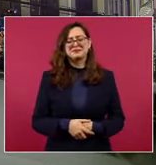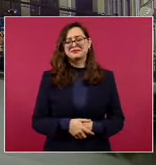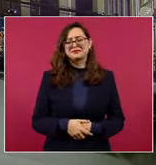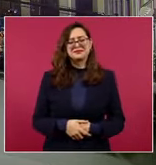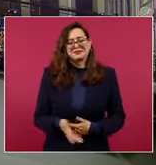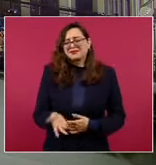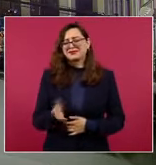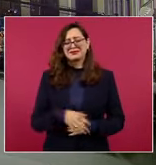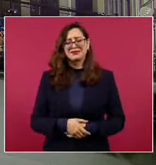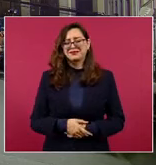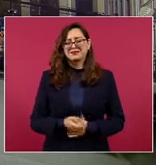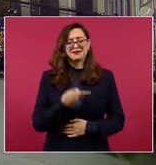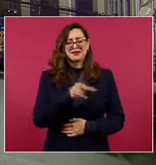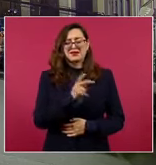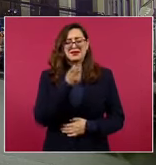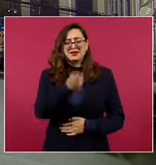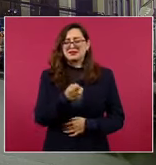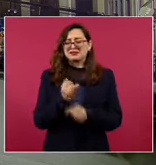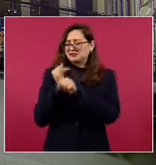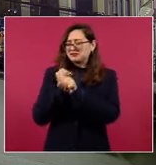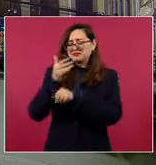instancia correspondiente. Sí.